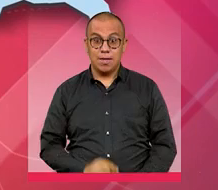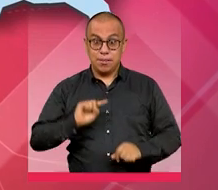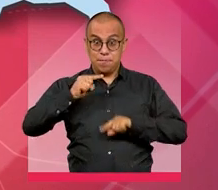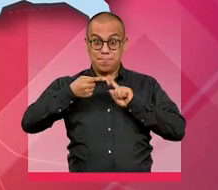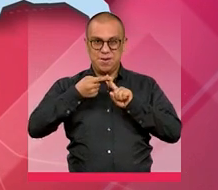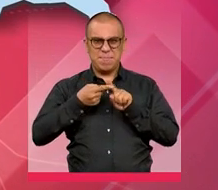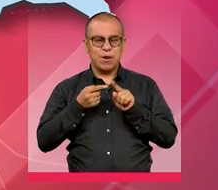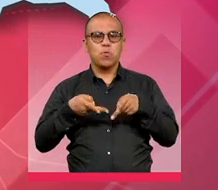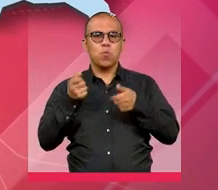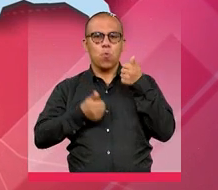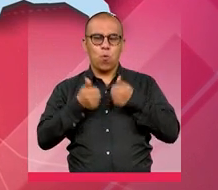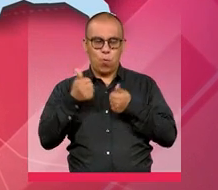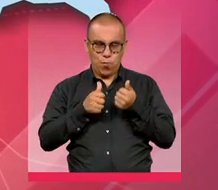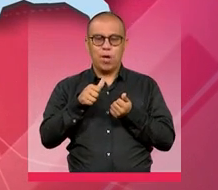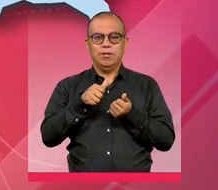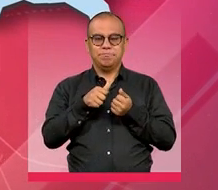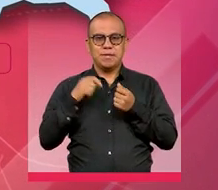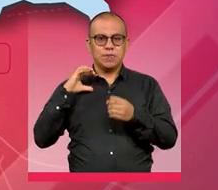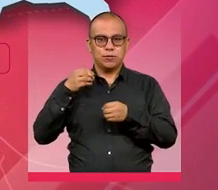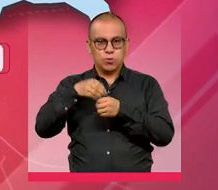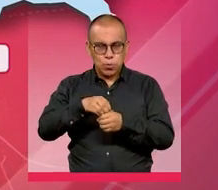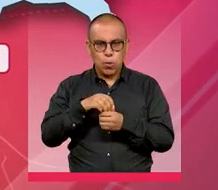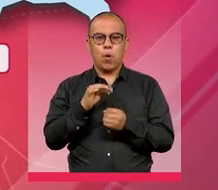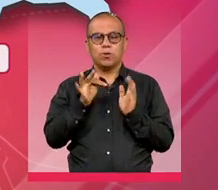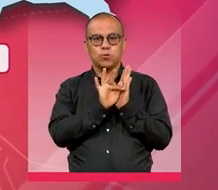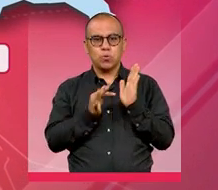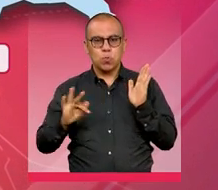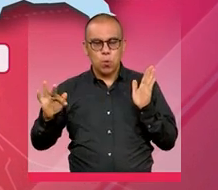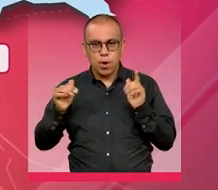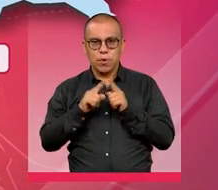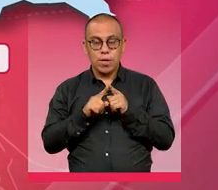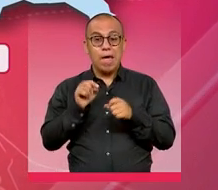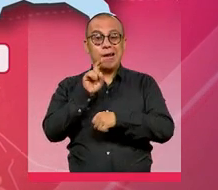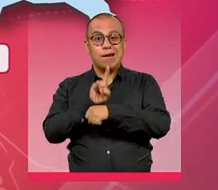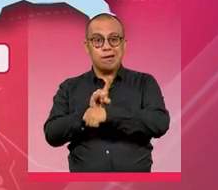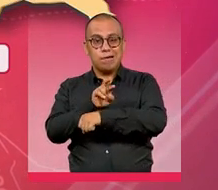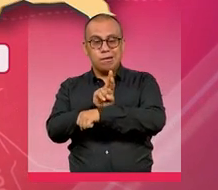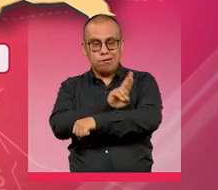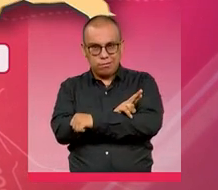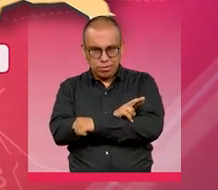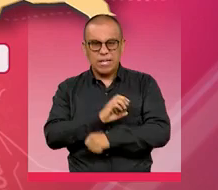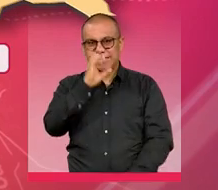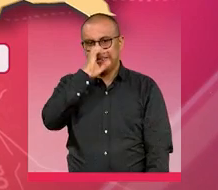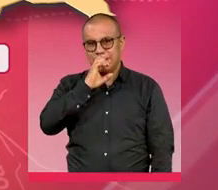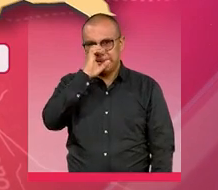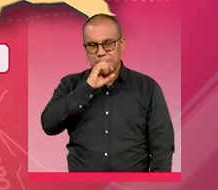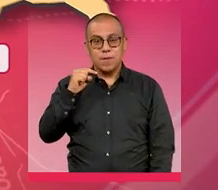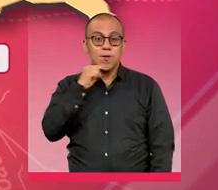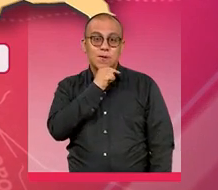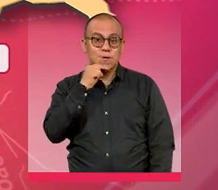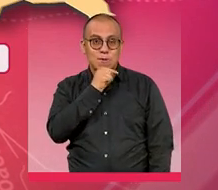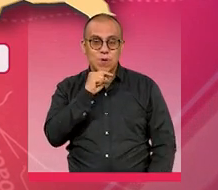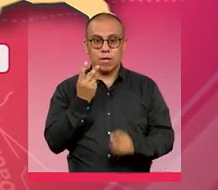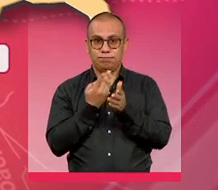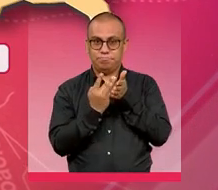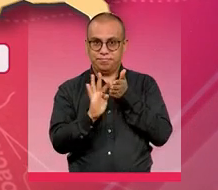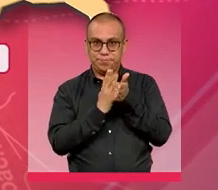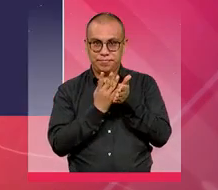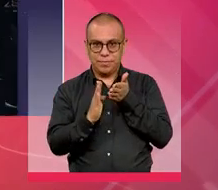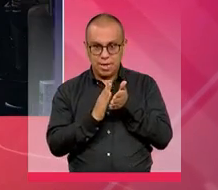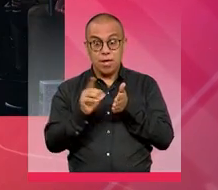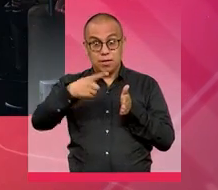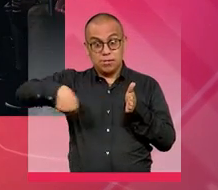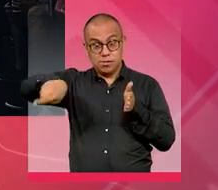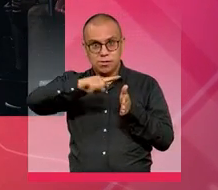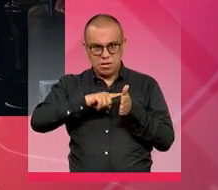le correspondió a las localidades de Ciudad Bolívar, Tunjuelito, San Cristóbal, Rafael Uribe Uribe, Chapinero, Santa Fe, Usme y Los Mártires. Con las medidas,